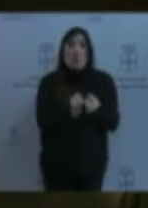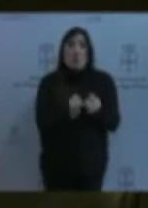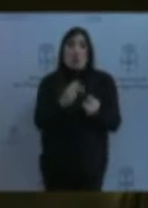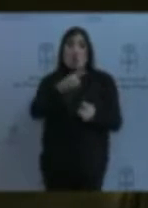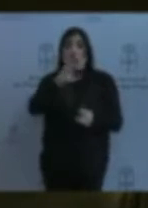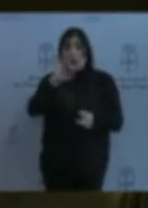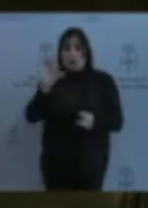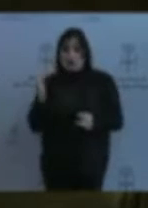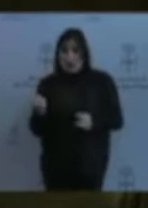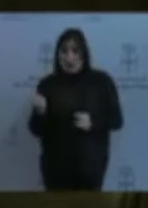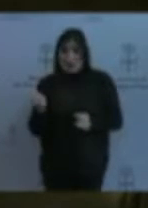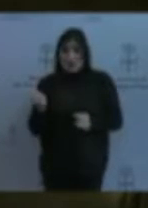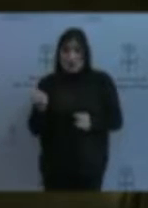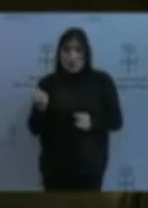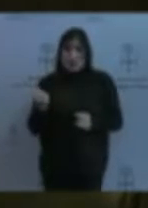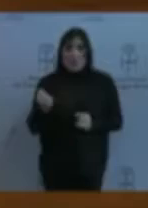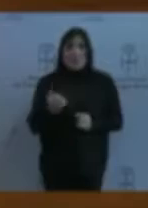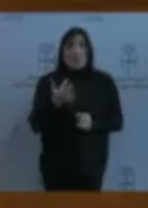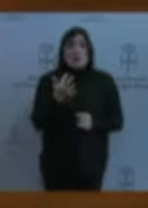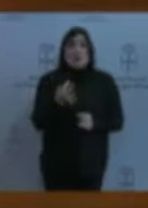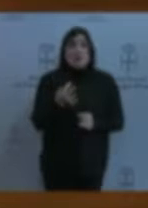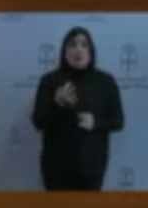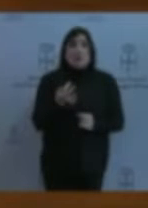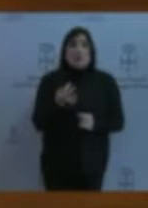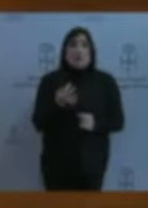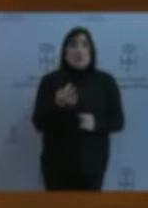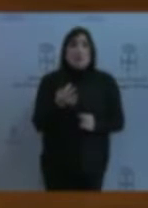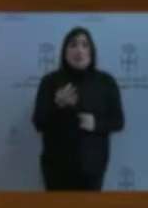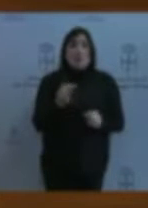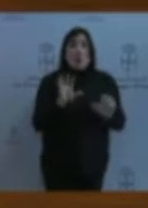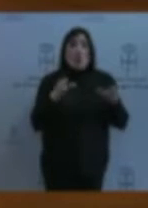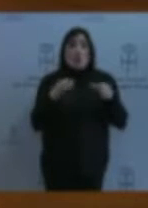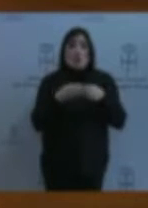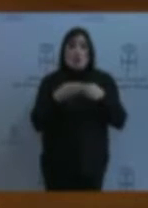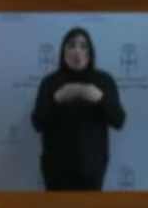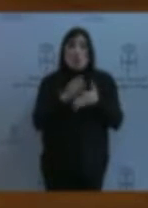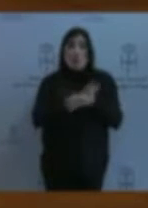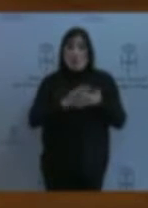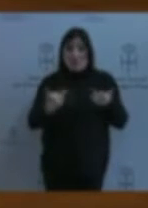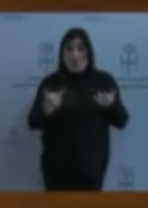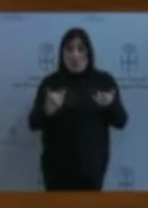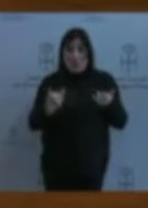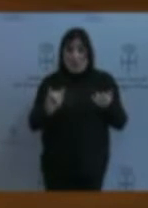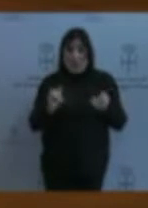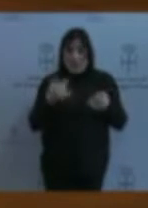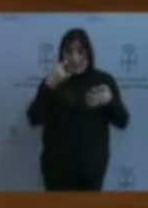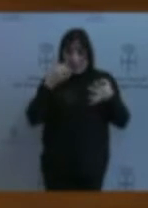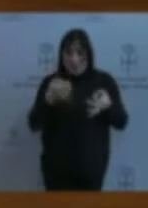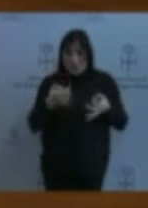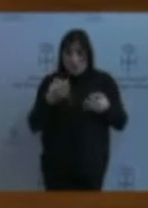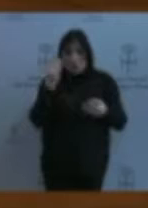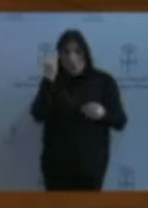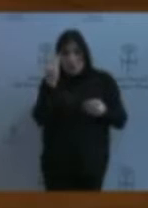Y el Consorcio de Compensación de Seguros prevé unas 500